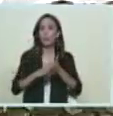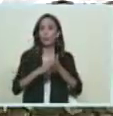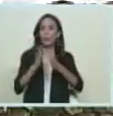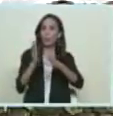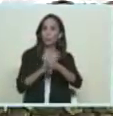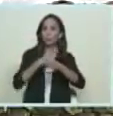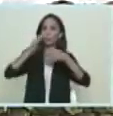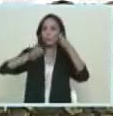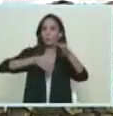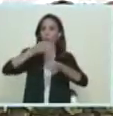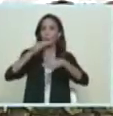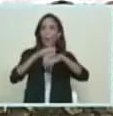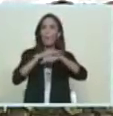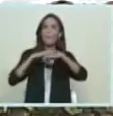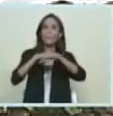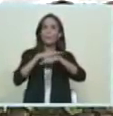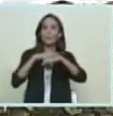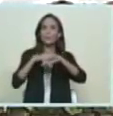el ministro,